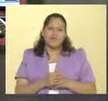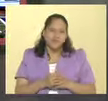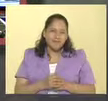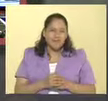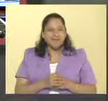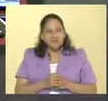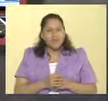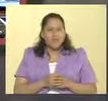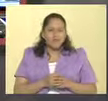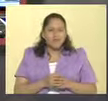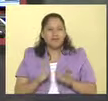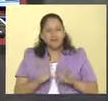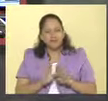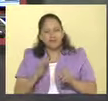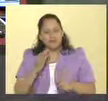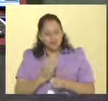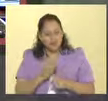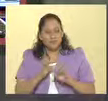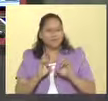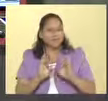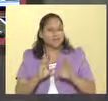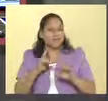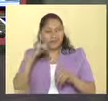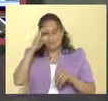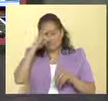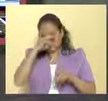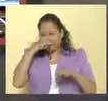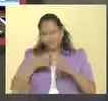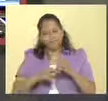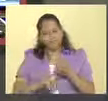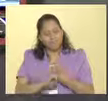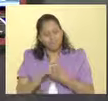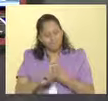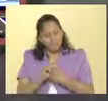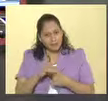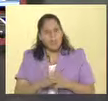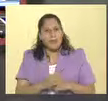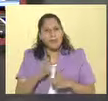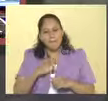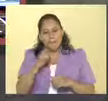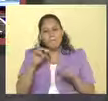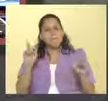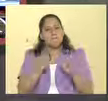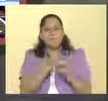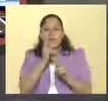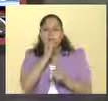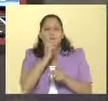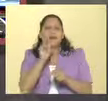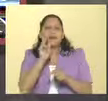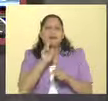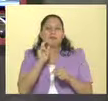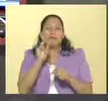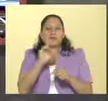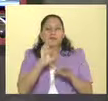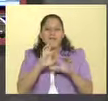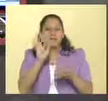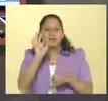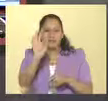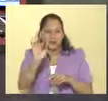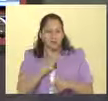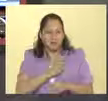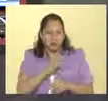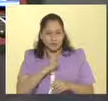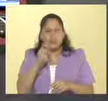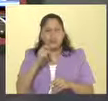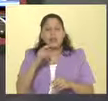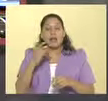Pues es una situación compleja. A ver, voy a tratar de sintetizar cómo veo el asunto. Yo creo que México